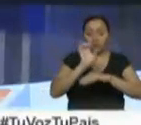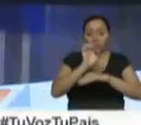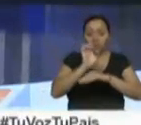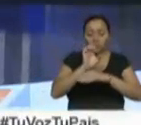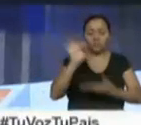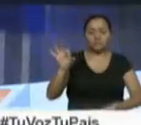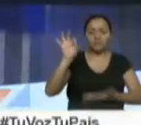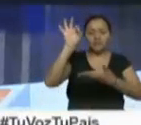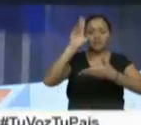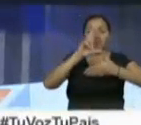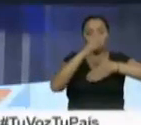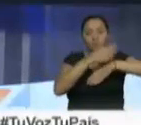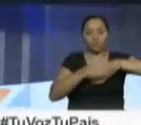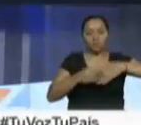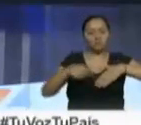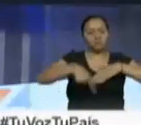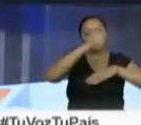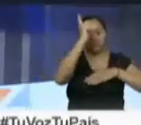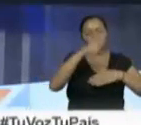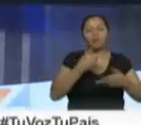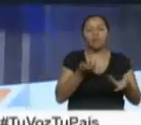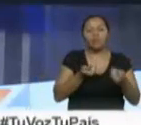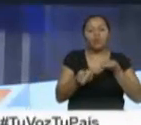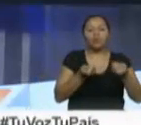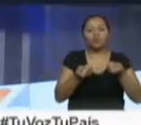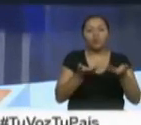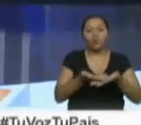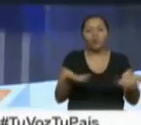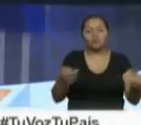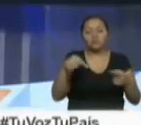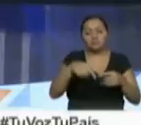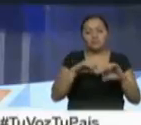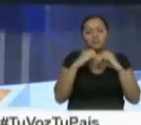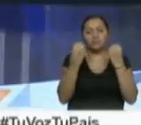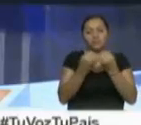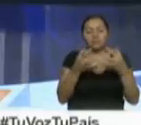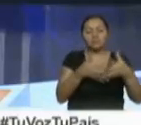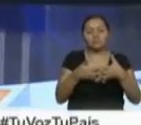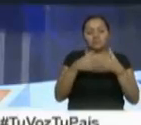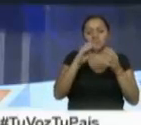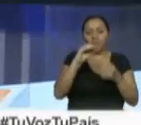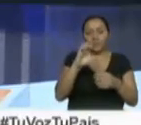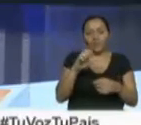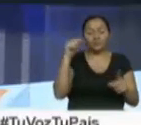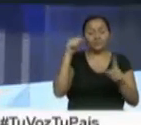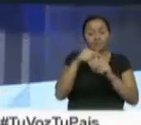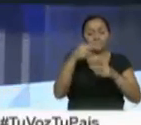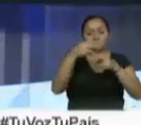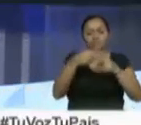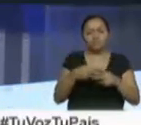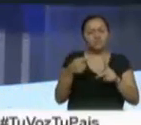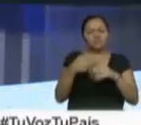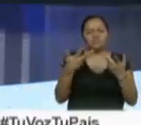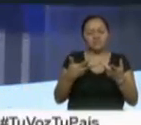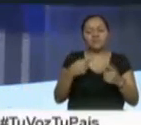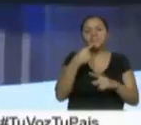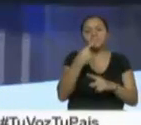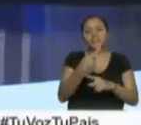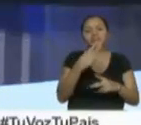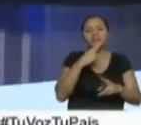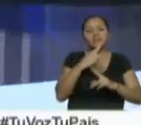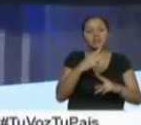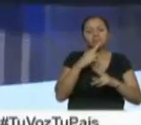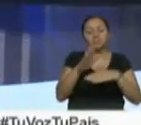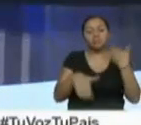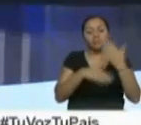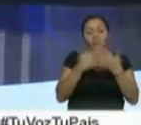representa a América Latina en el control de recursos que maneja la Organización de Estados Americanos. Esta designación obedece a los